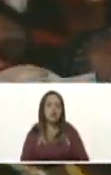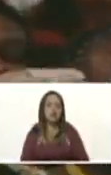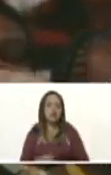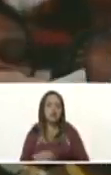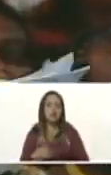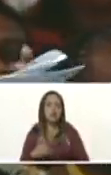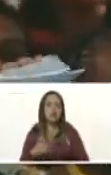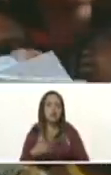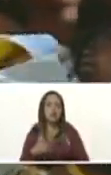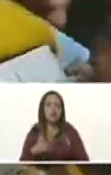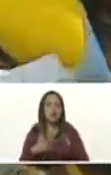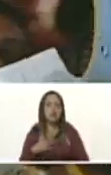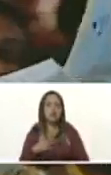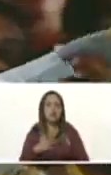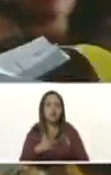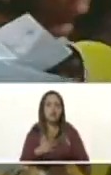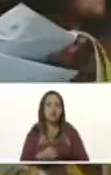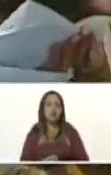Permíteme.